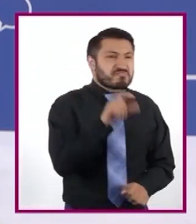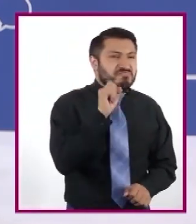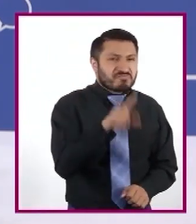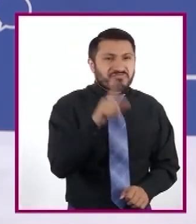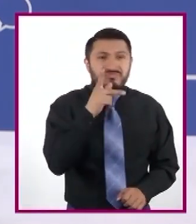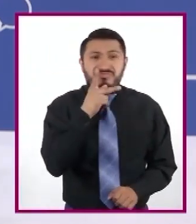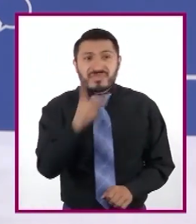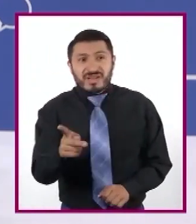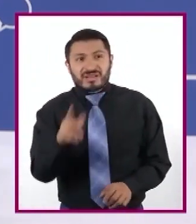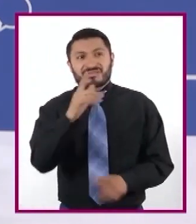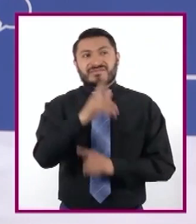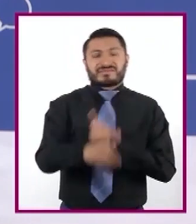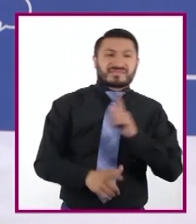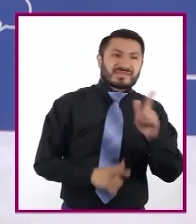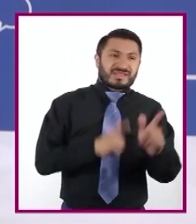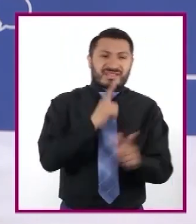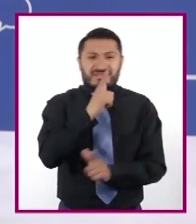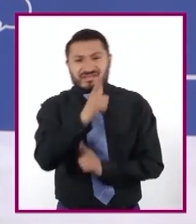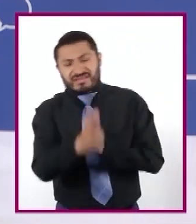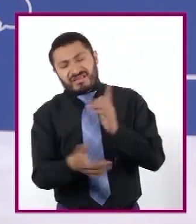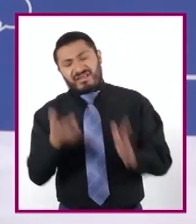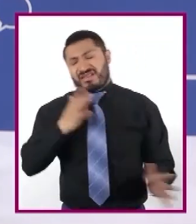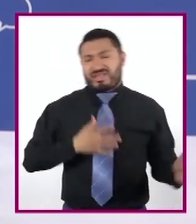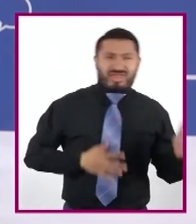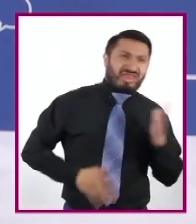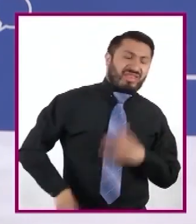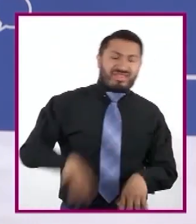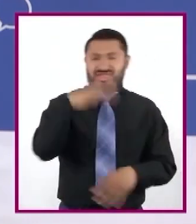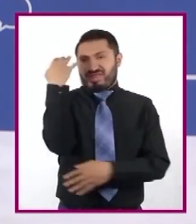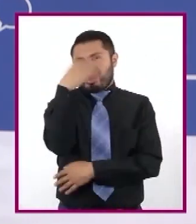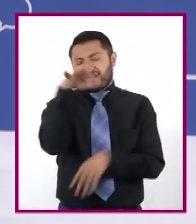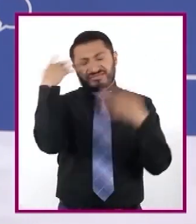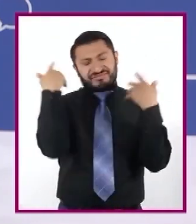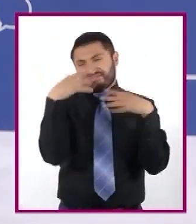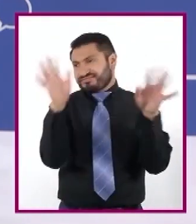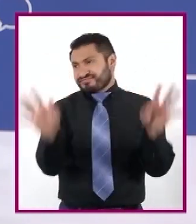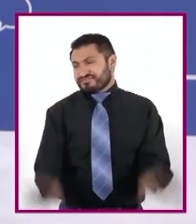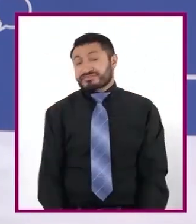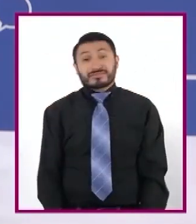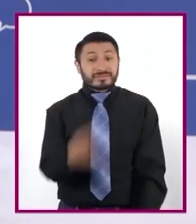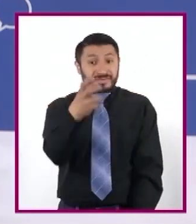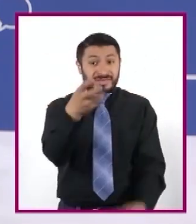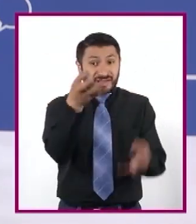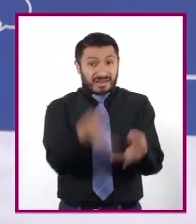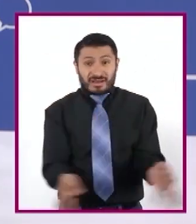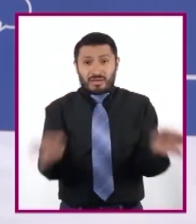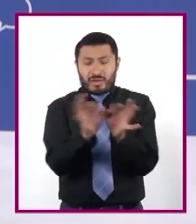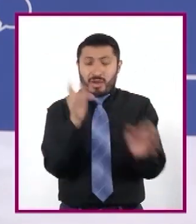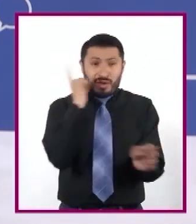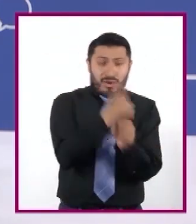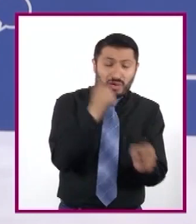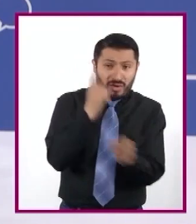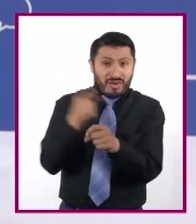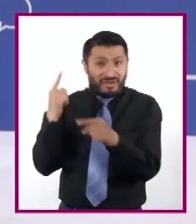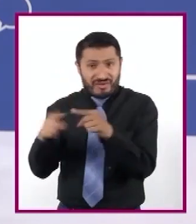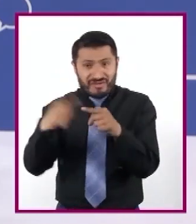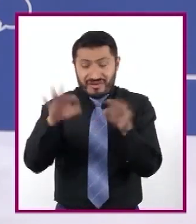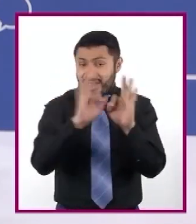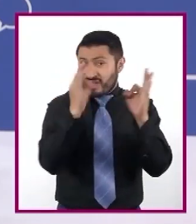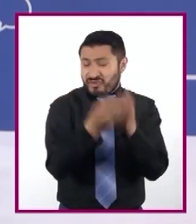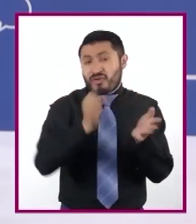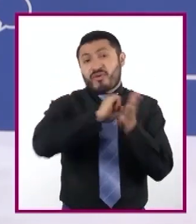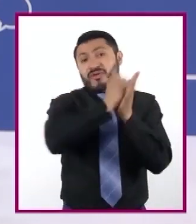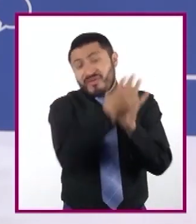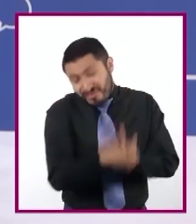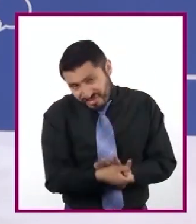cansada. De ahí la importancia de identificar diversas maneras de nombrar situaciones, objetos, personajes o características en